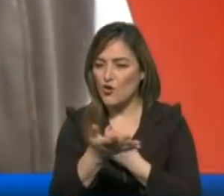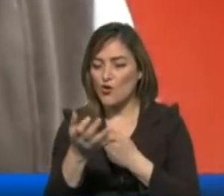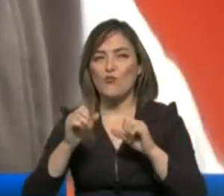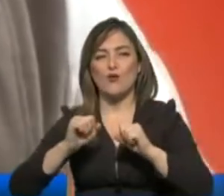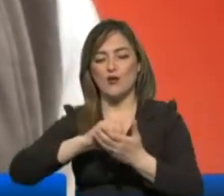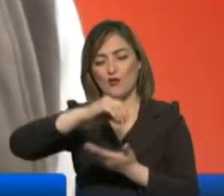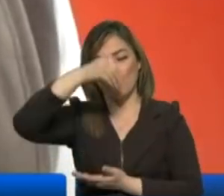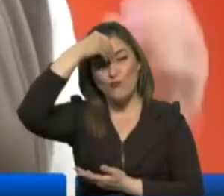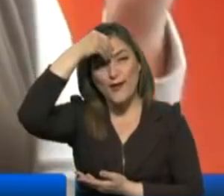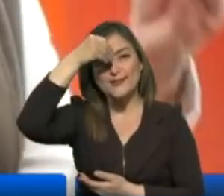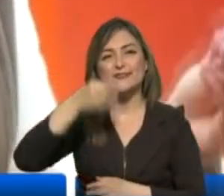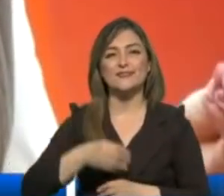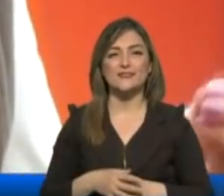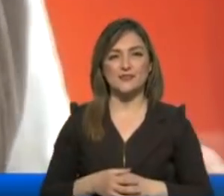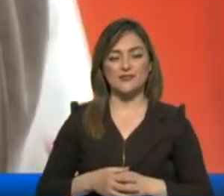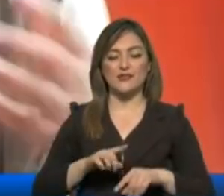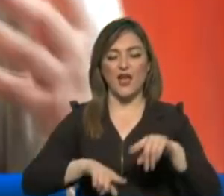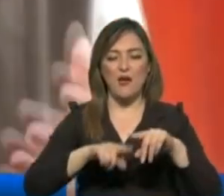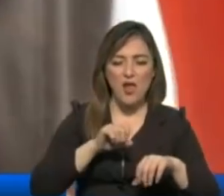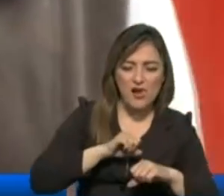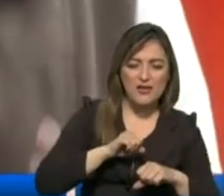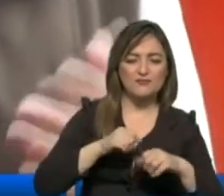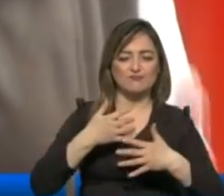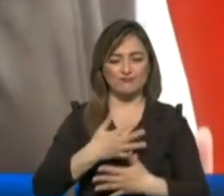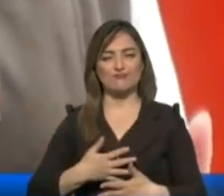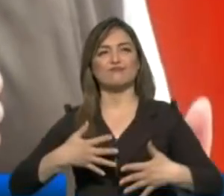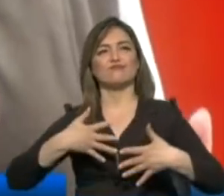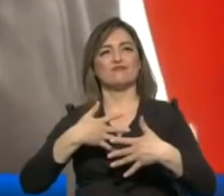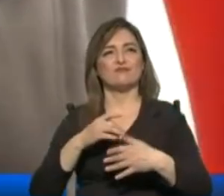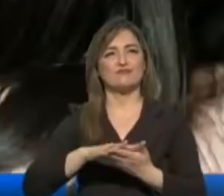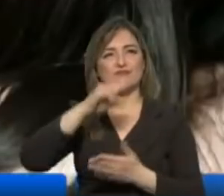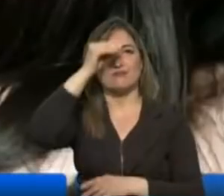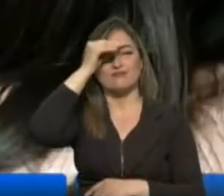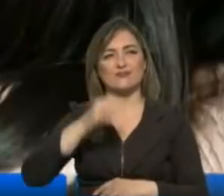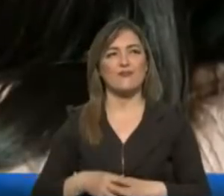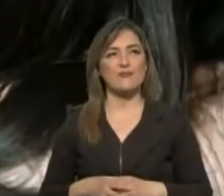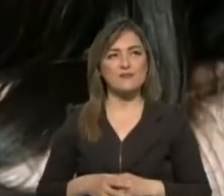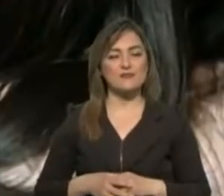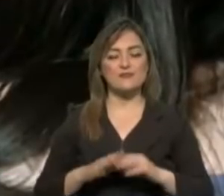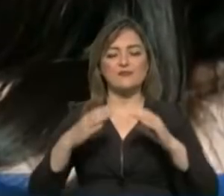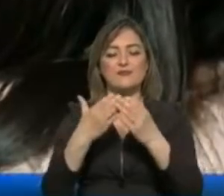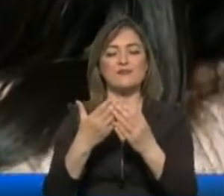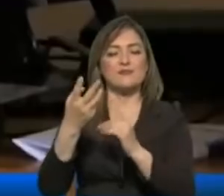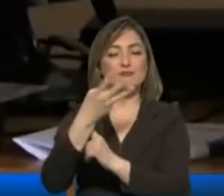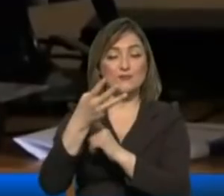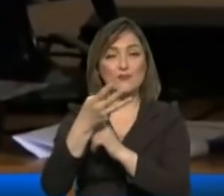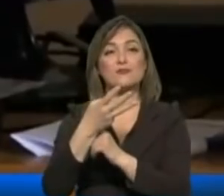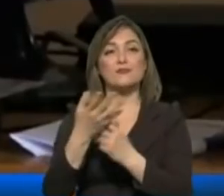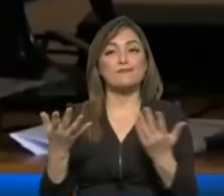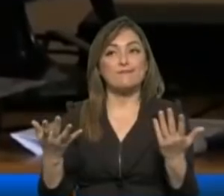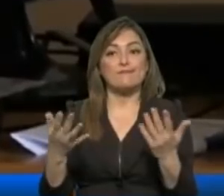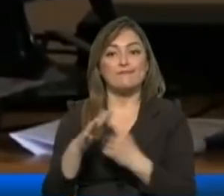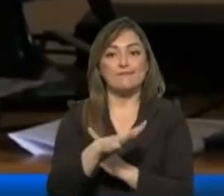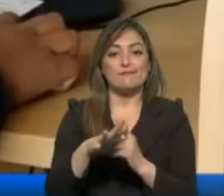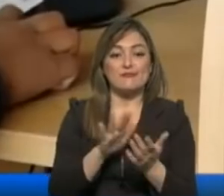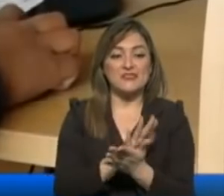puedan aprender, donde ustedes hagan amiguitos, se diviertan, pero también aprendan. Las clases telemáticas y la ausencia del